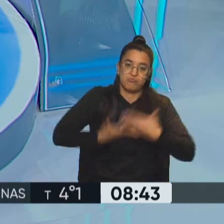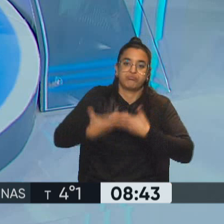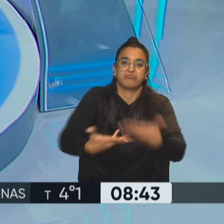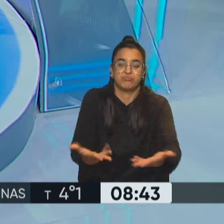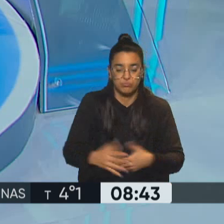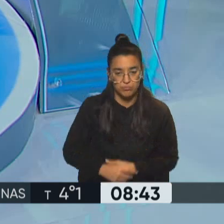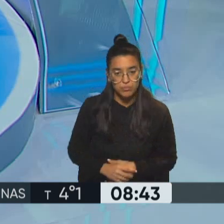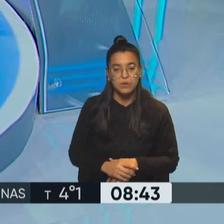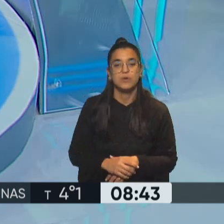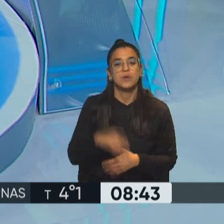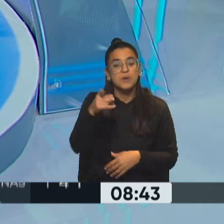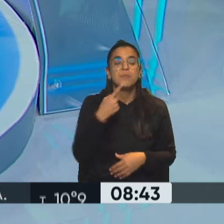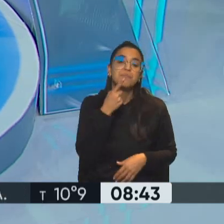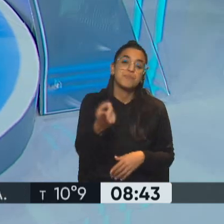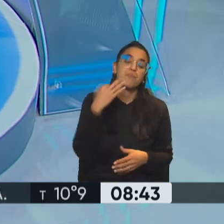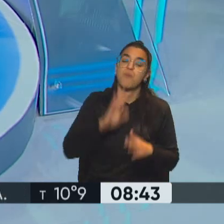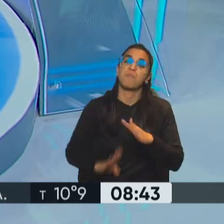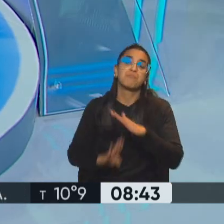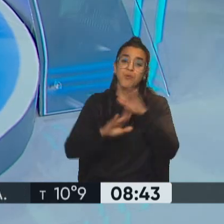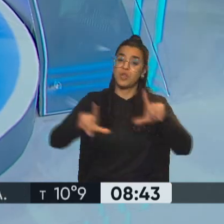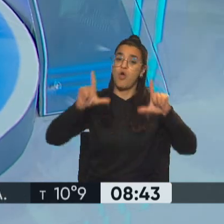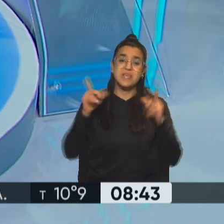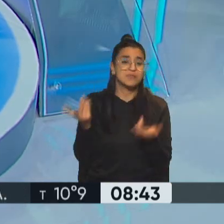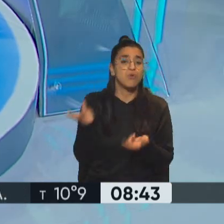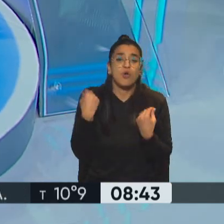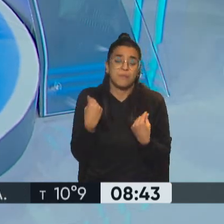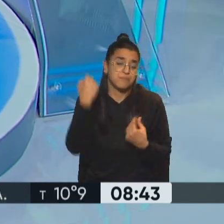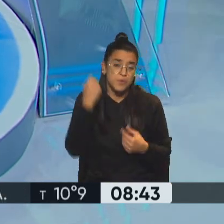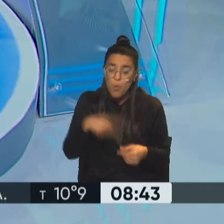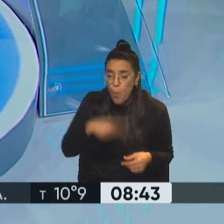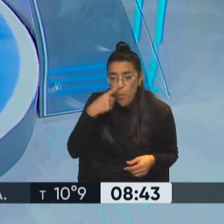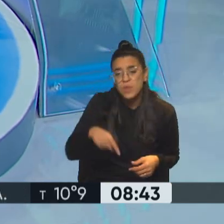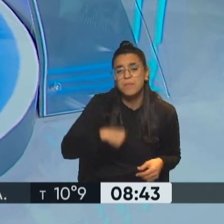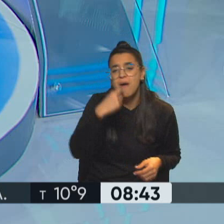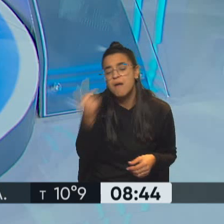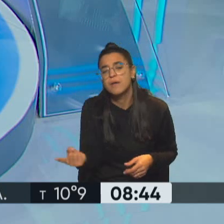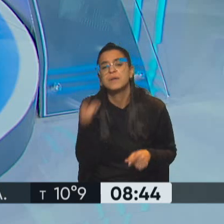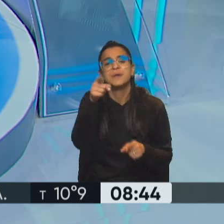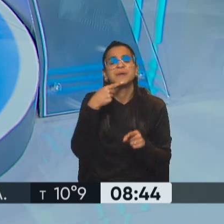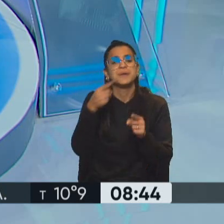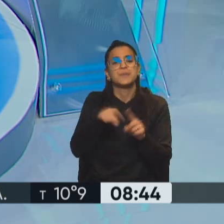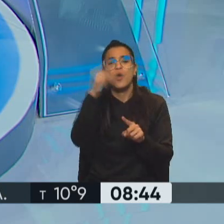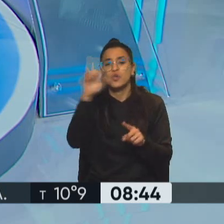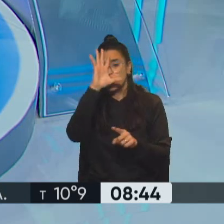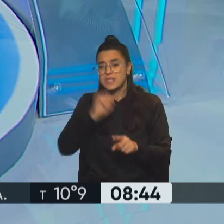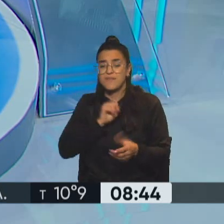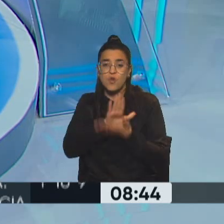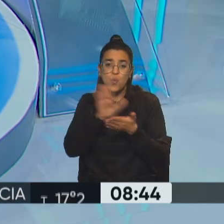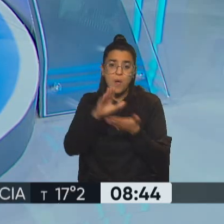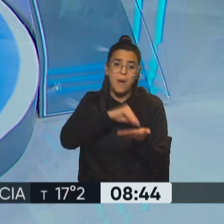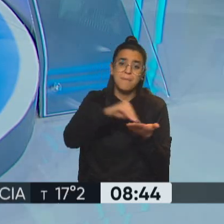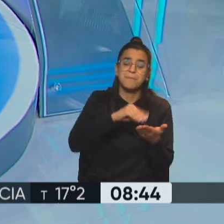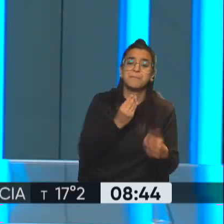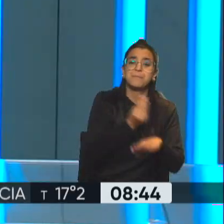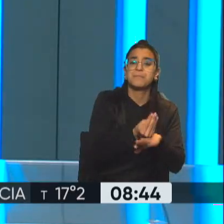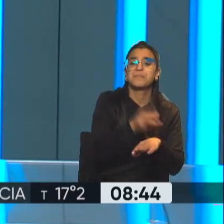la política, ¿no?, tiene que tomar el protagonismo, ¿no?, en la economía. Sí, y me sumo con una última consulta. Otro de los desafíos que tiene la nueva ministra es que el 13 de